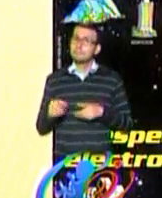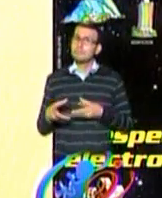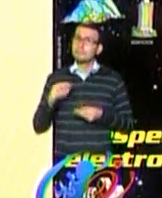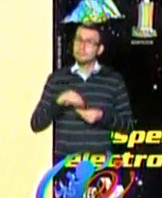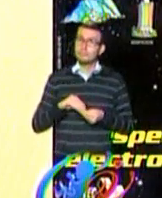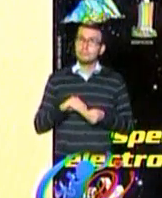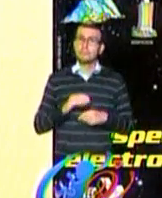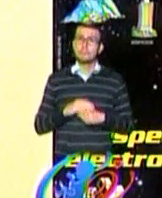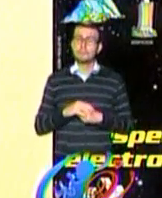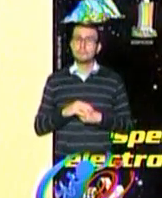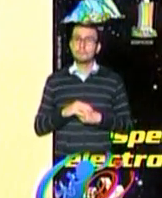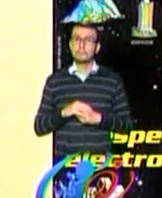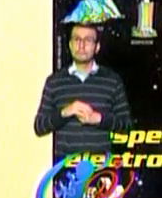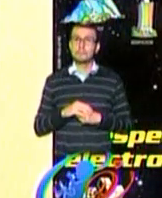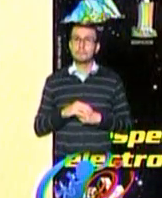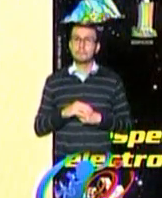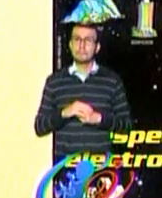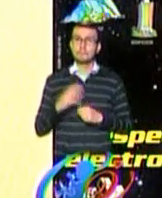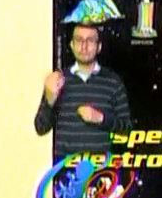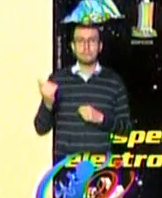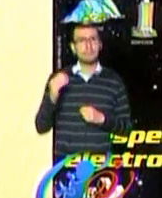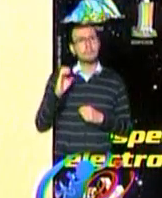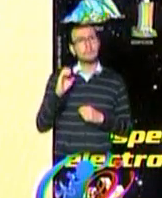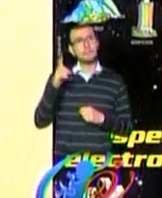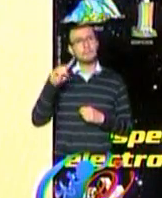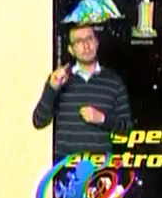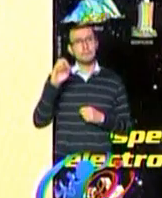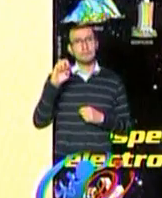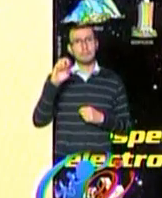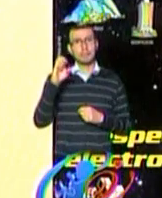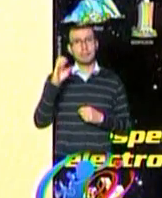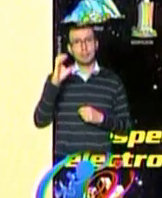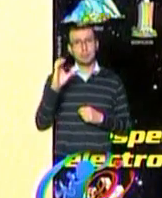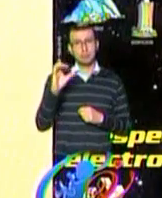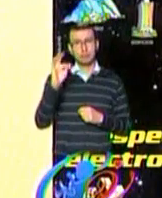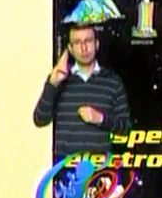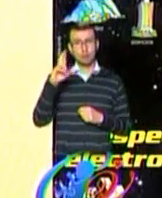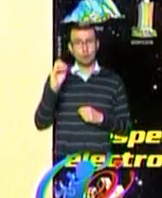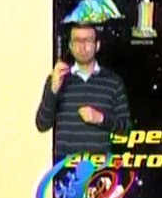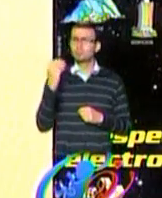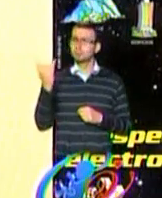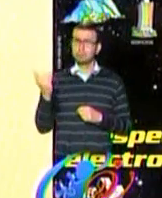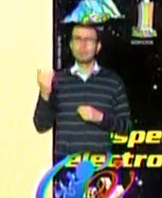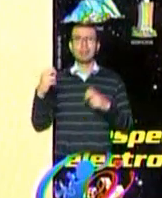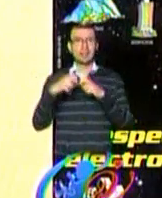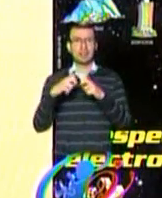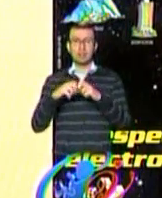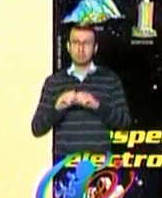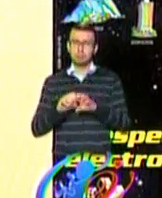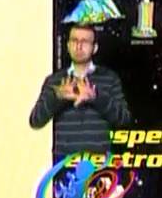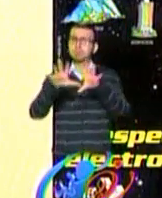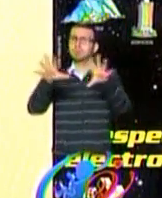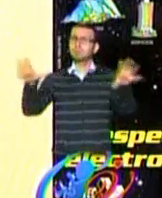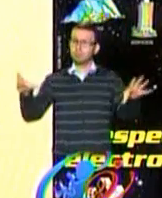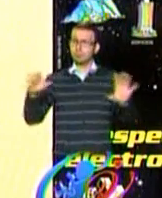el espectro es el medio por donde se propaga la energía. Entonces,